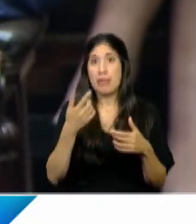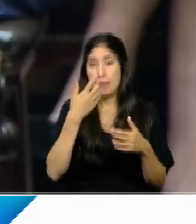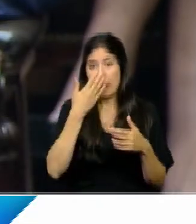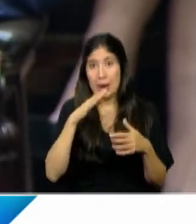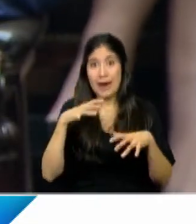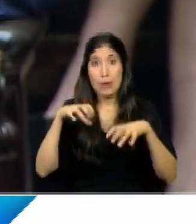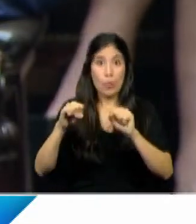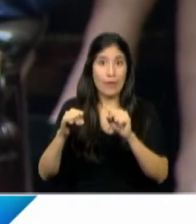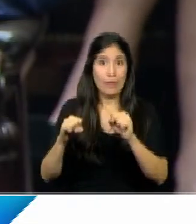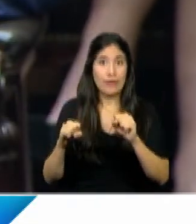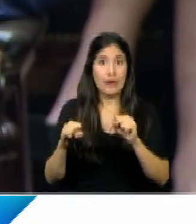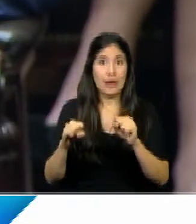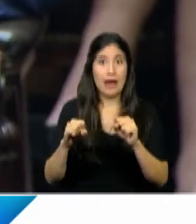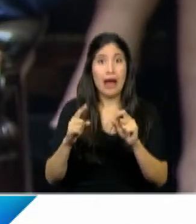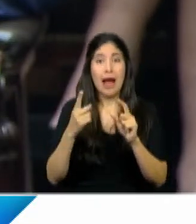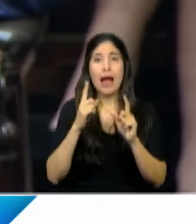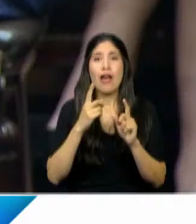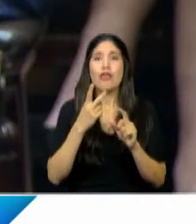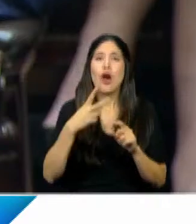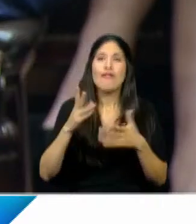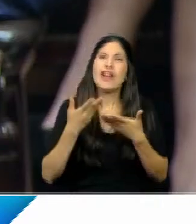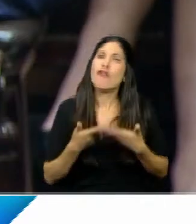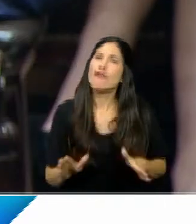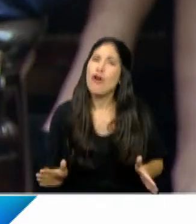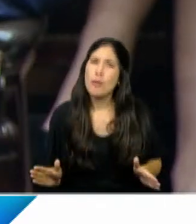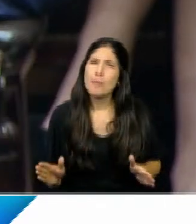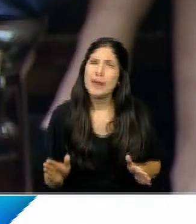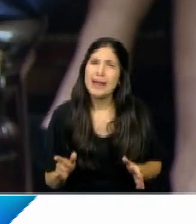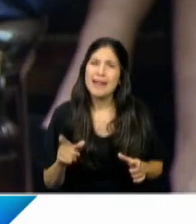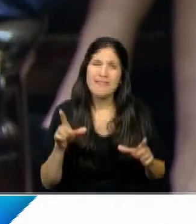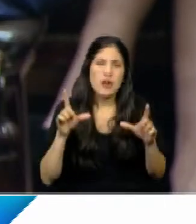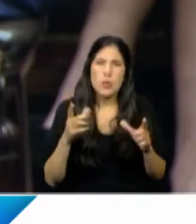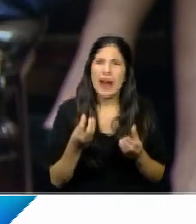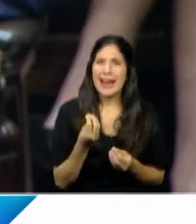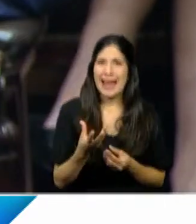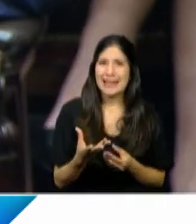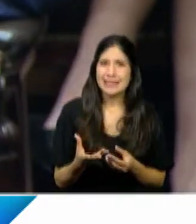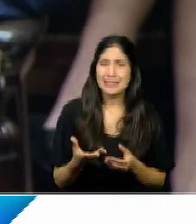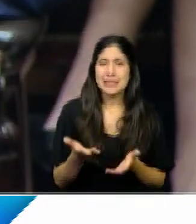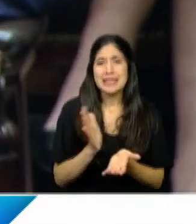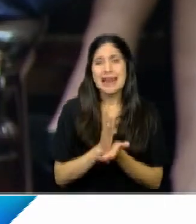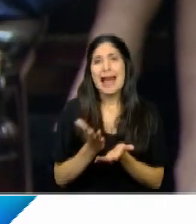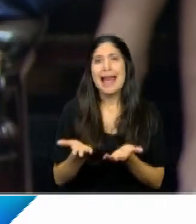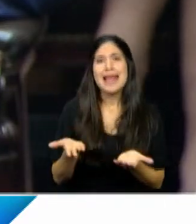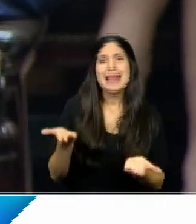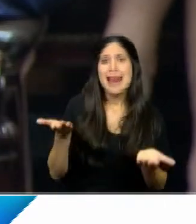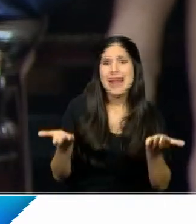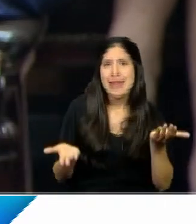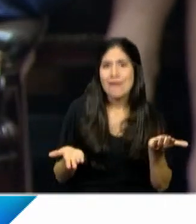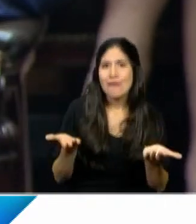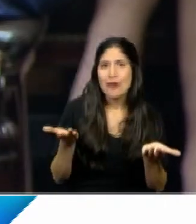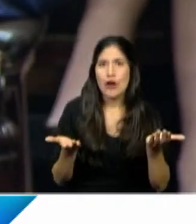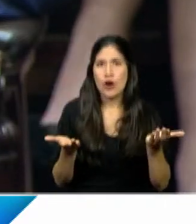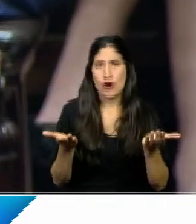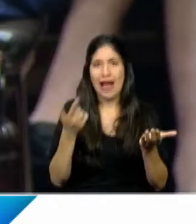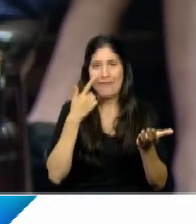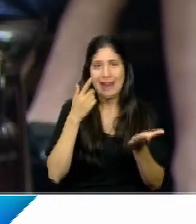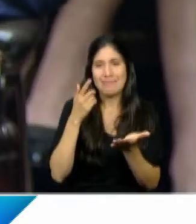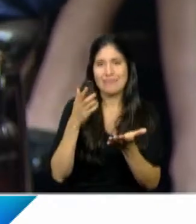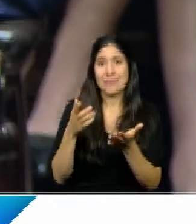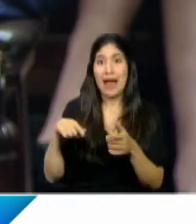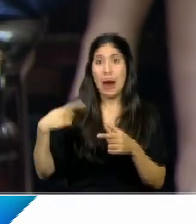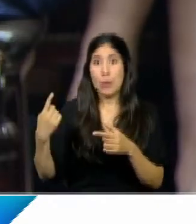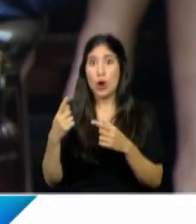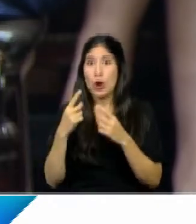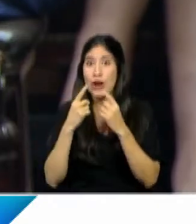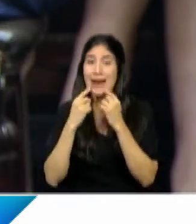figura del doble conforme, figura que de alguna manera hace un equilibrio entre el